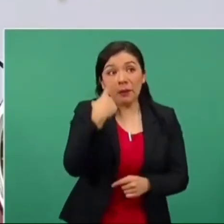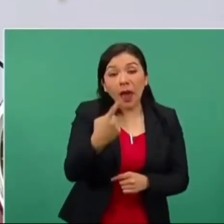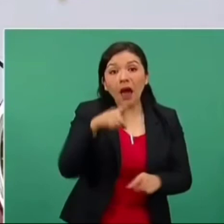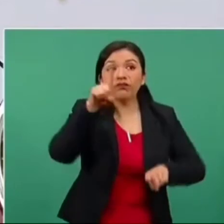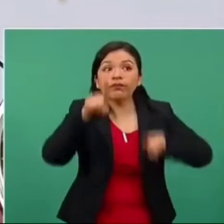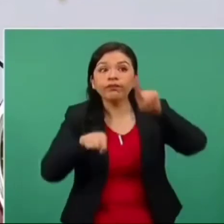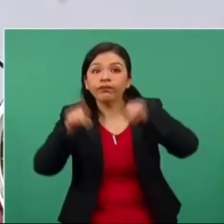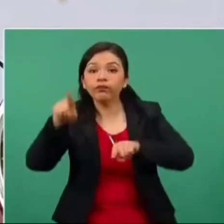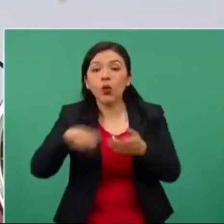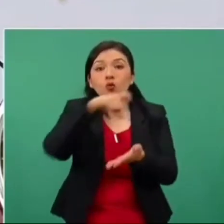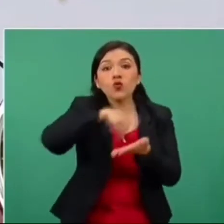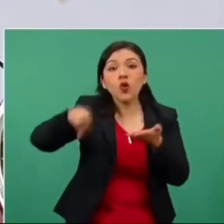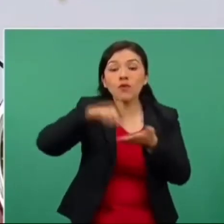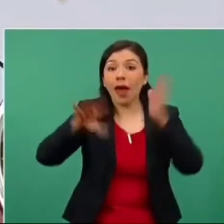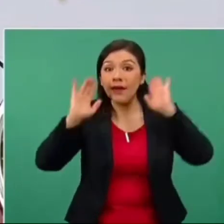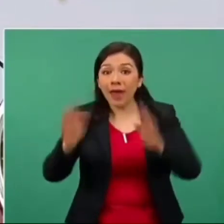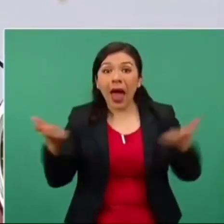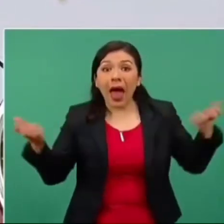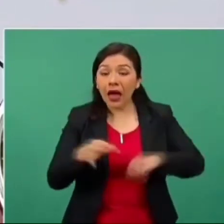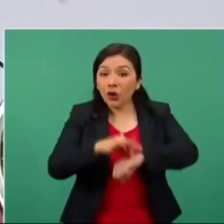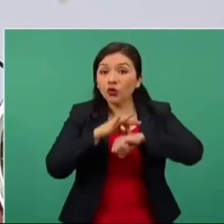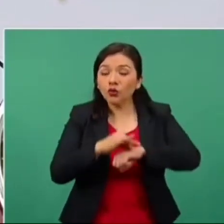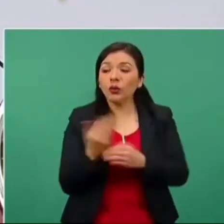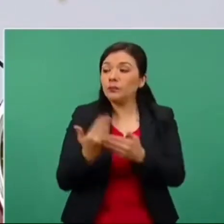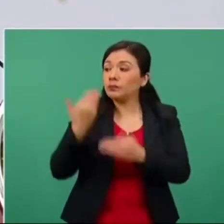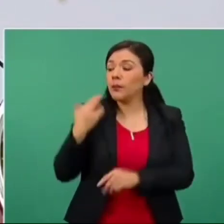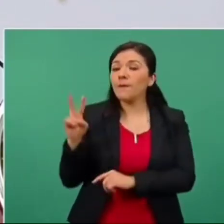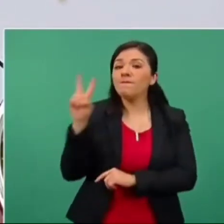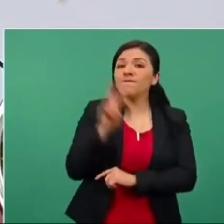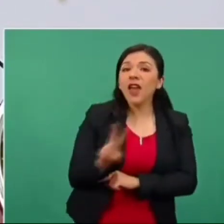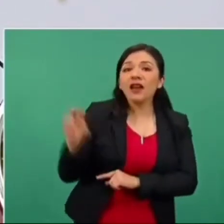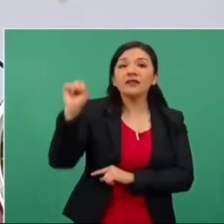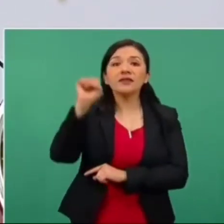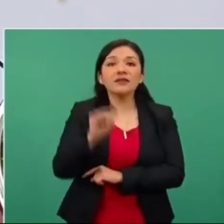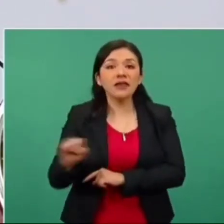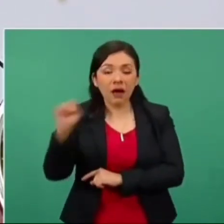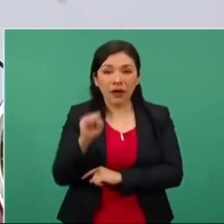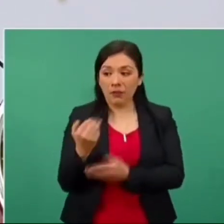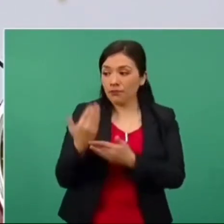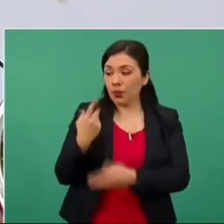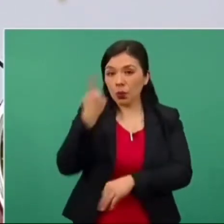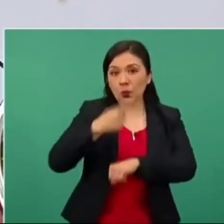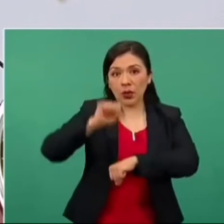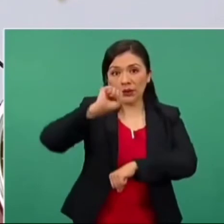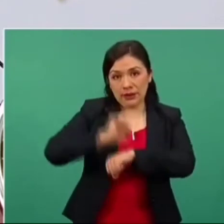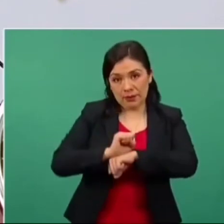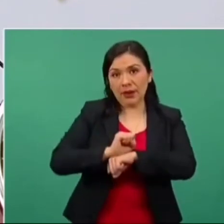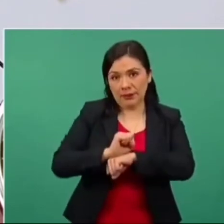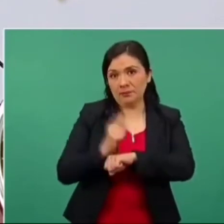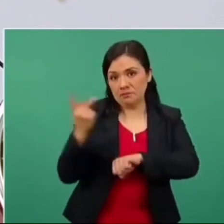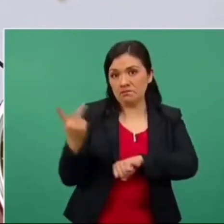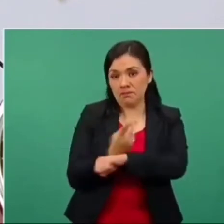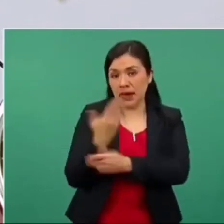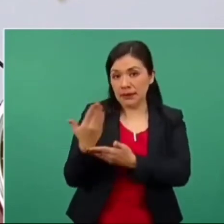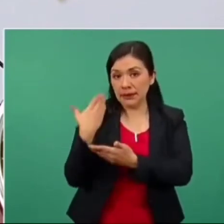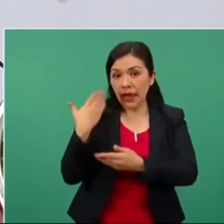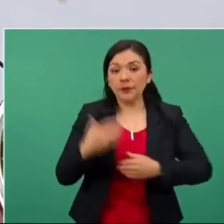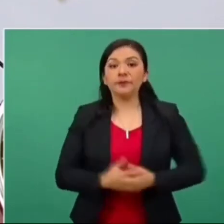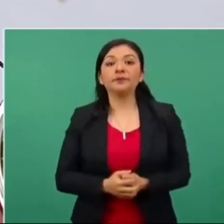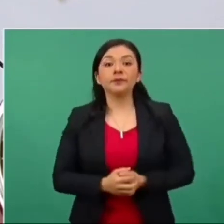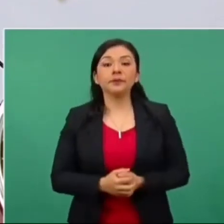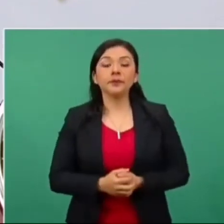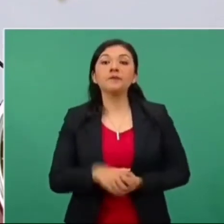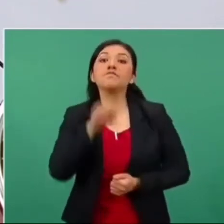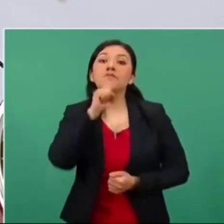compras realizadas el viernes y sábado de la semana que acaba de concluir. Y